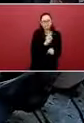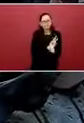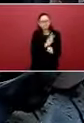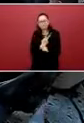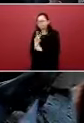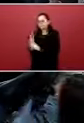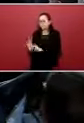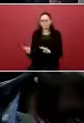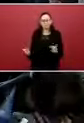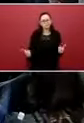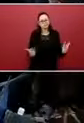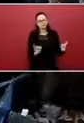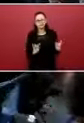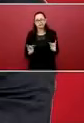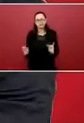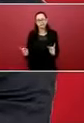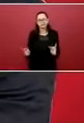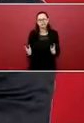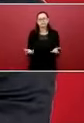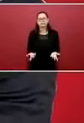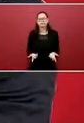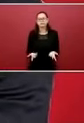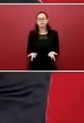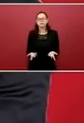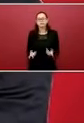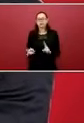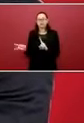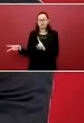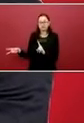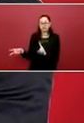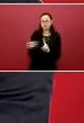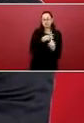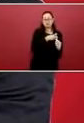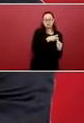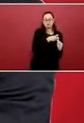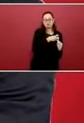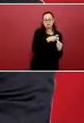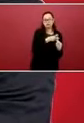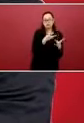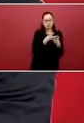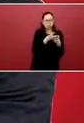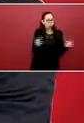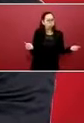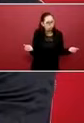desapariciones. Las desapariciones en general